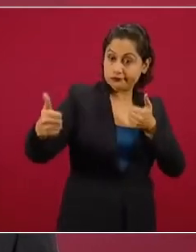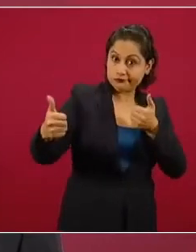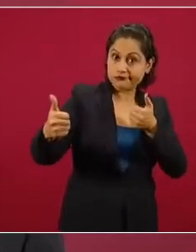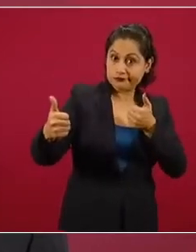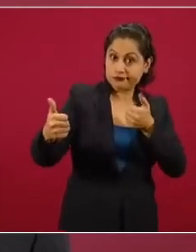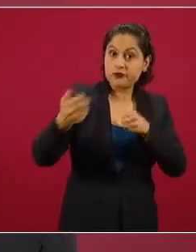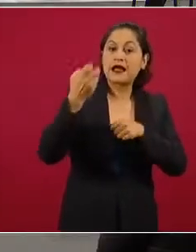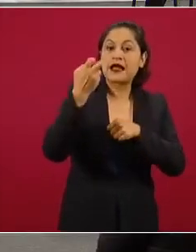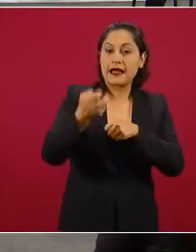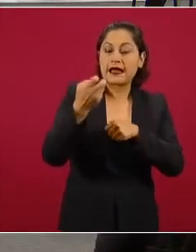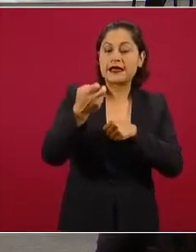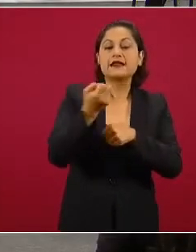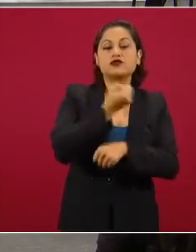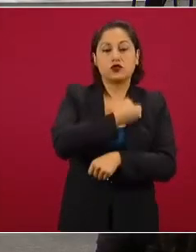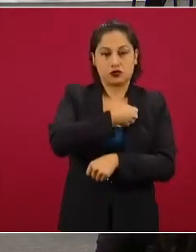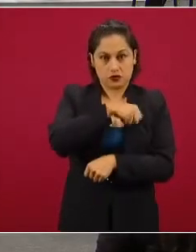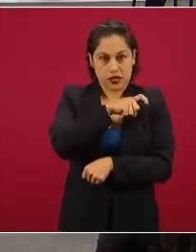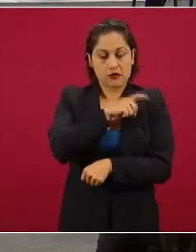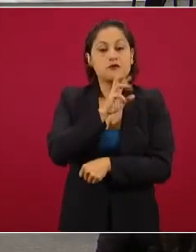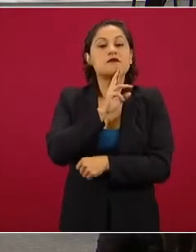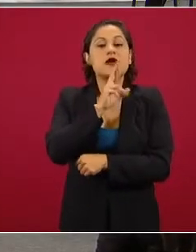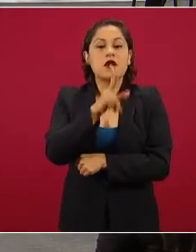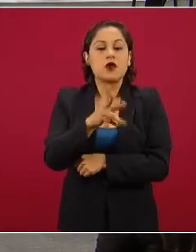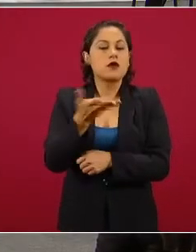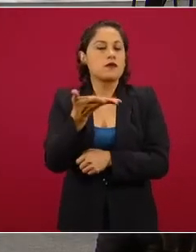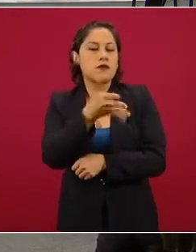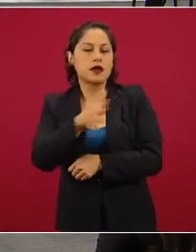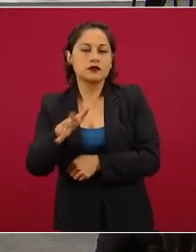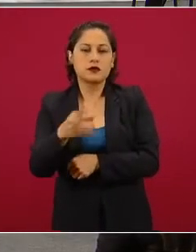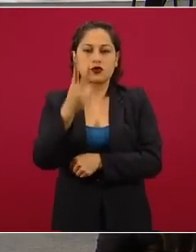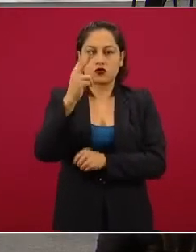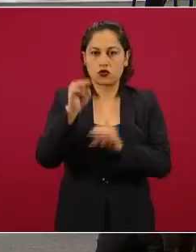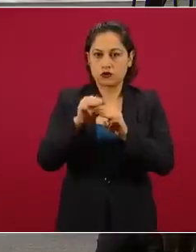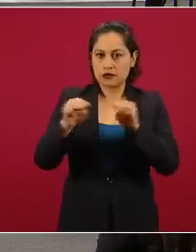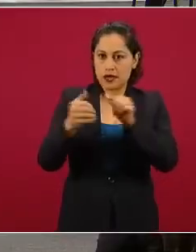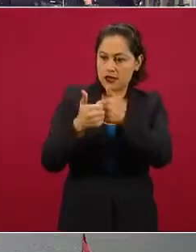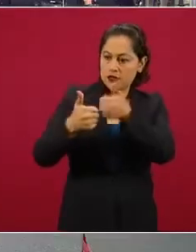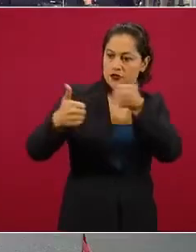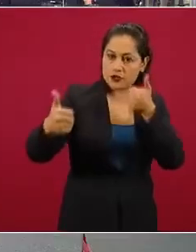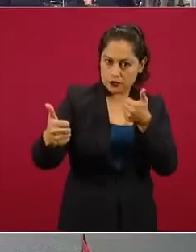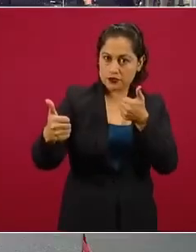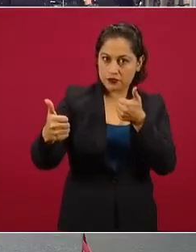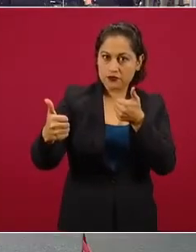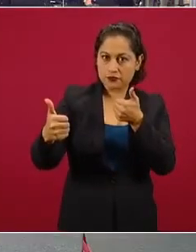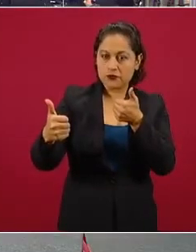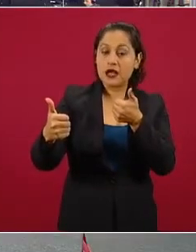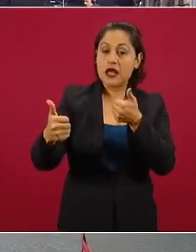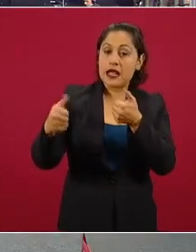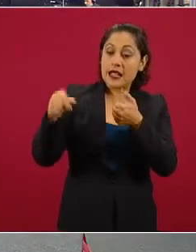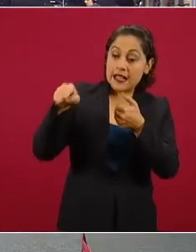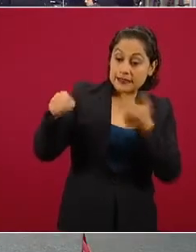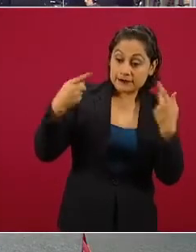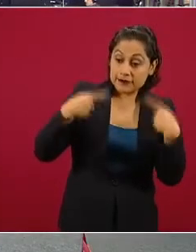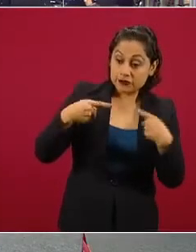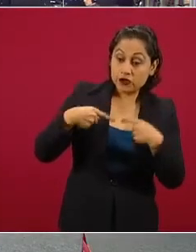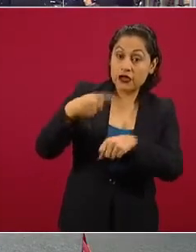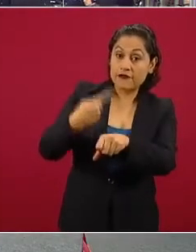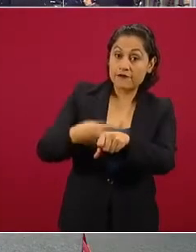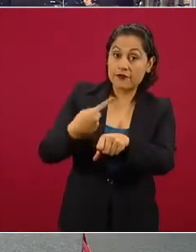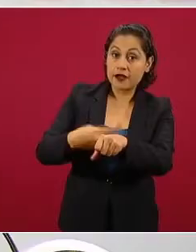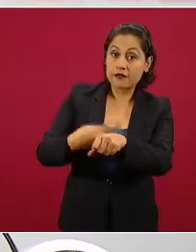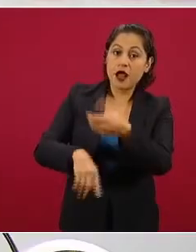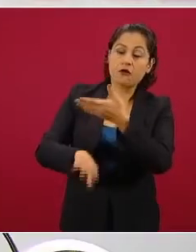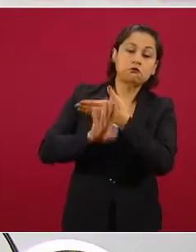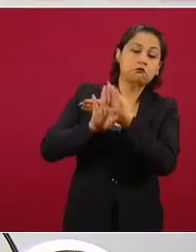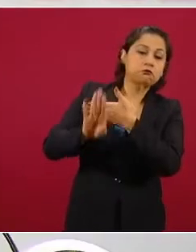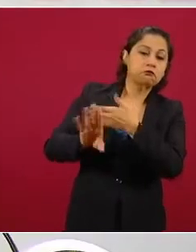así, más de 2 metros de distancia, la probabilidad de ser contagiados a partir de una persona enferma disminuye